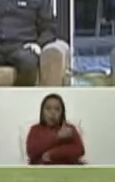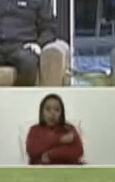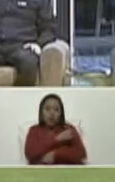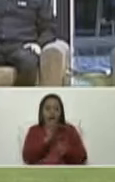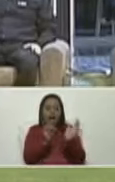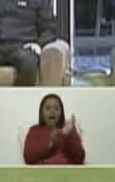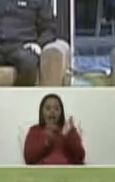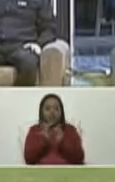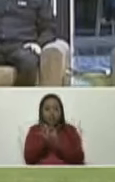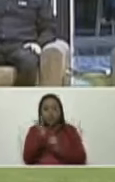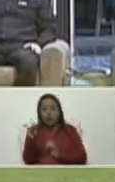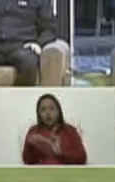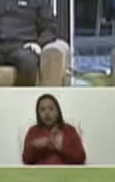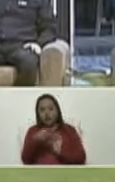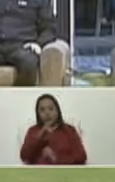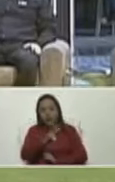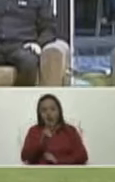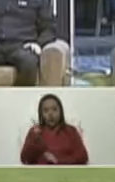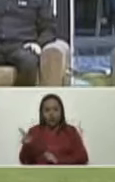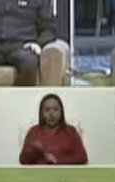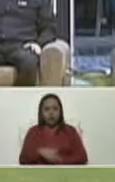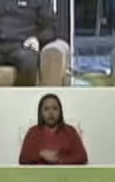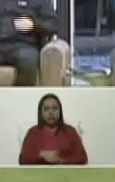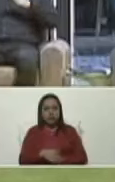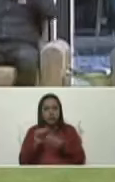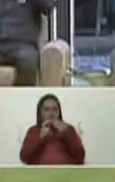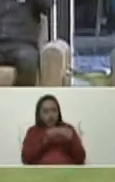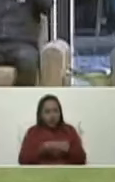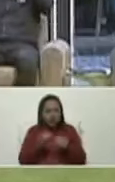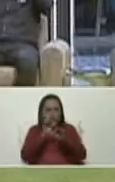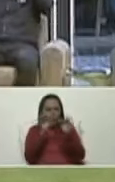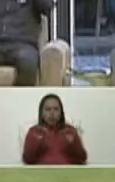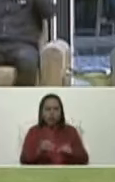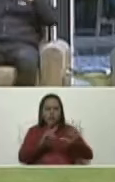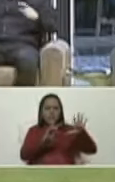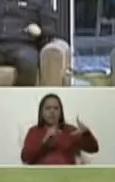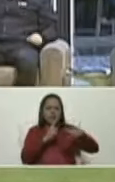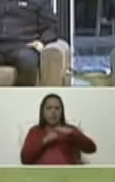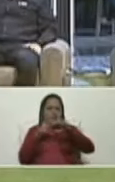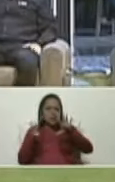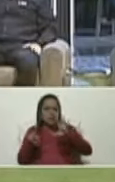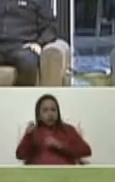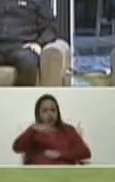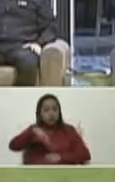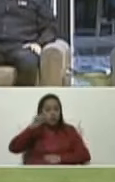del 2022. Habíamos aplicado el método 7+7, ¿se acuerdan?